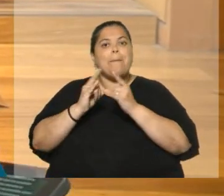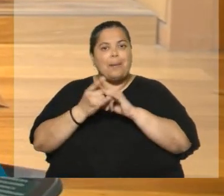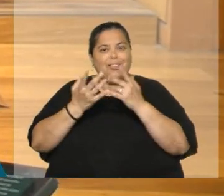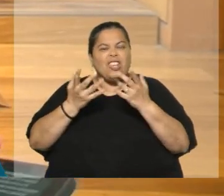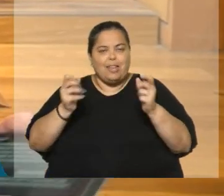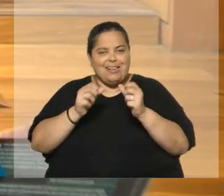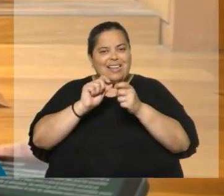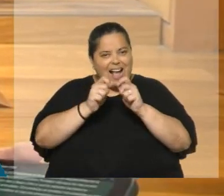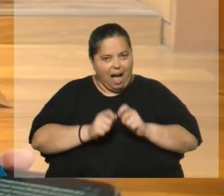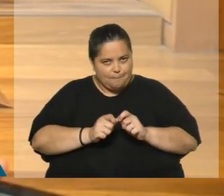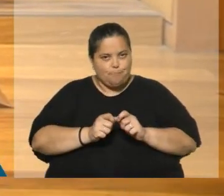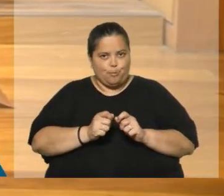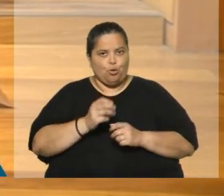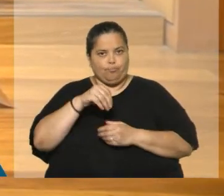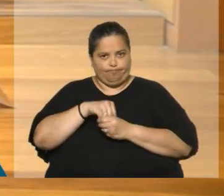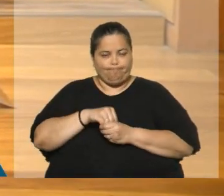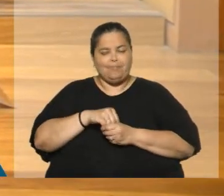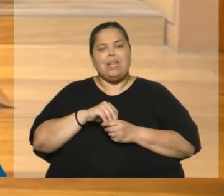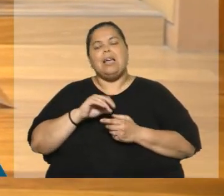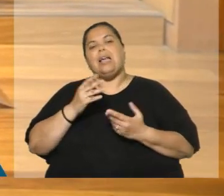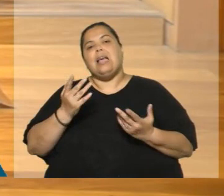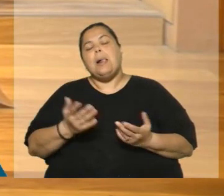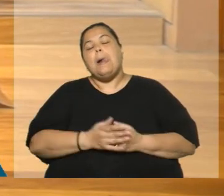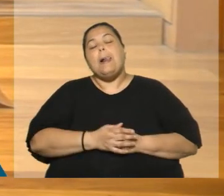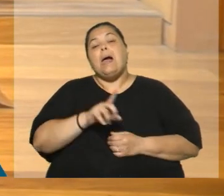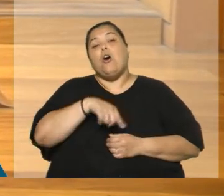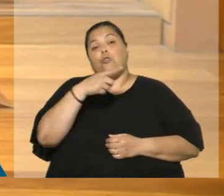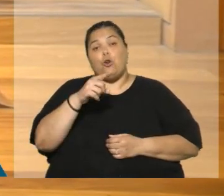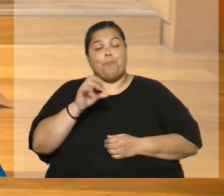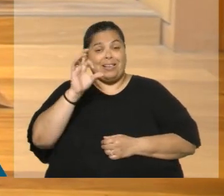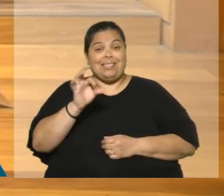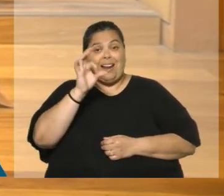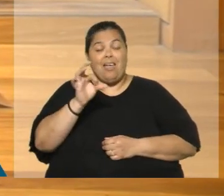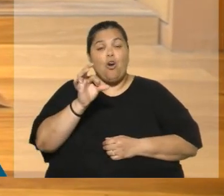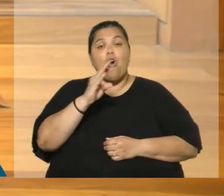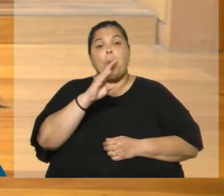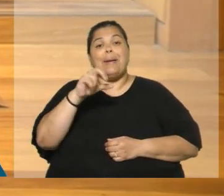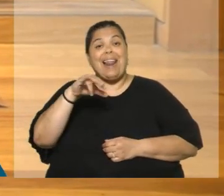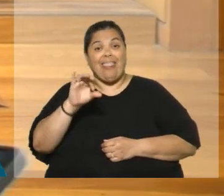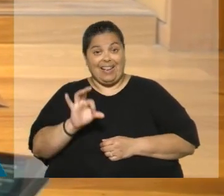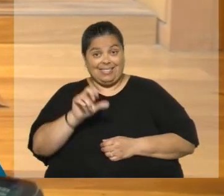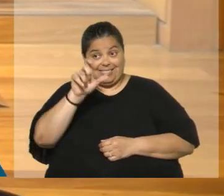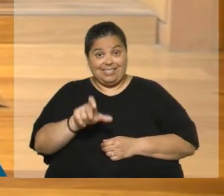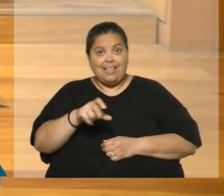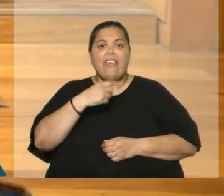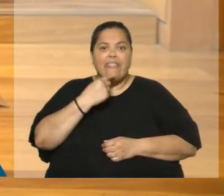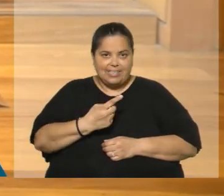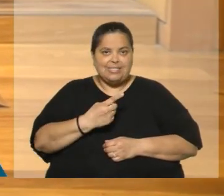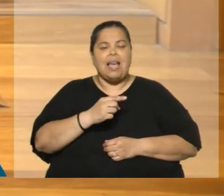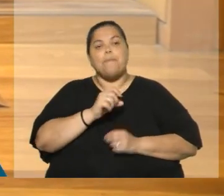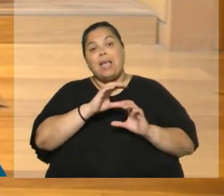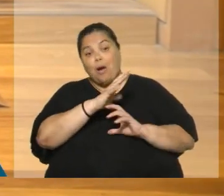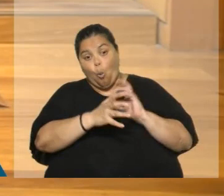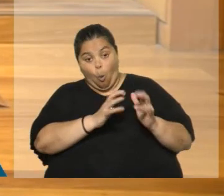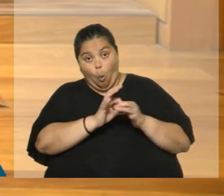reforma de la seguridad social por parte del Poder Ejecutivo. El senador Gustavo Penadez adelantó que con la coalición el análisis